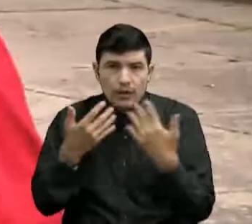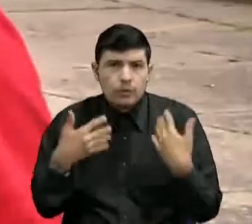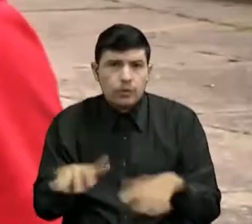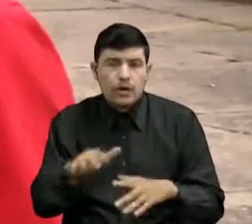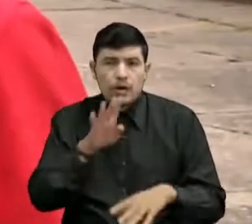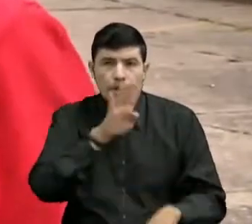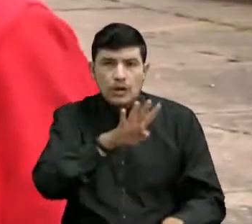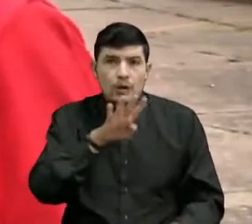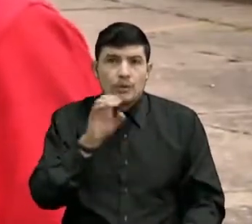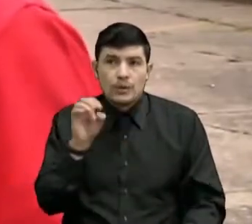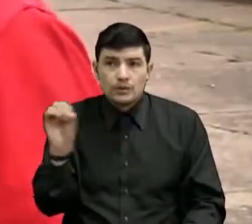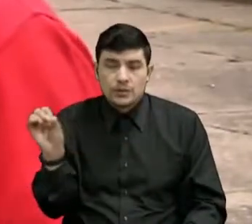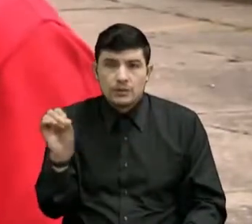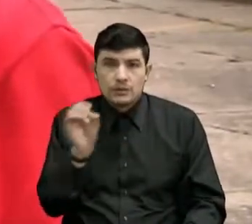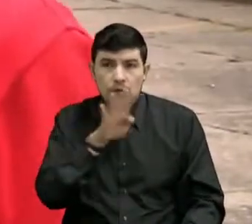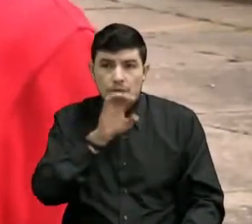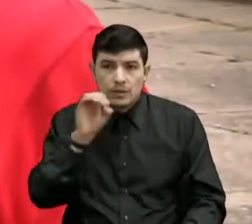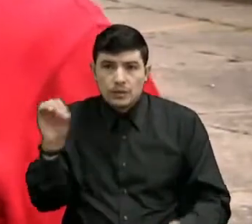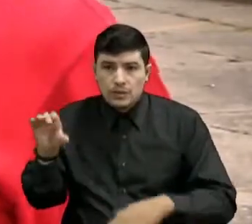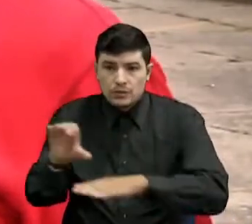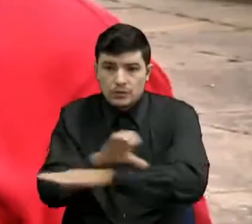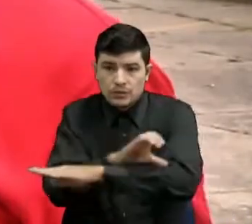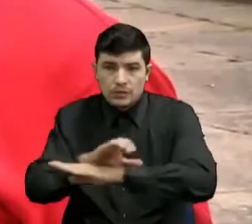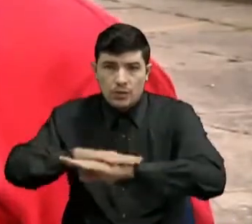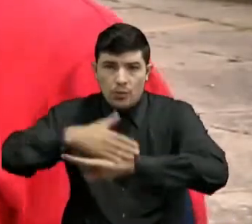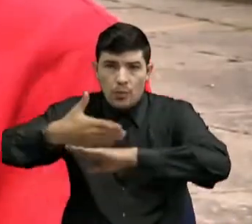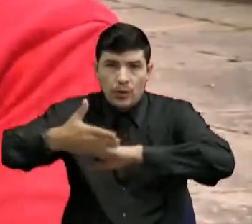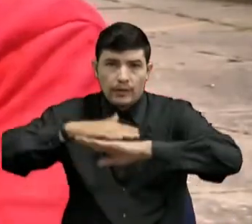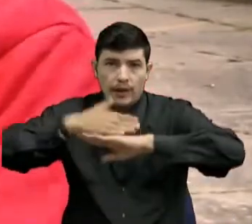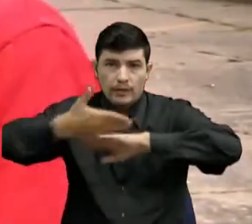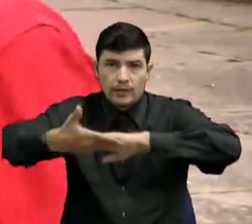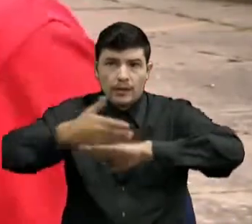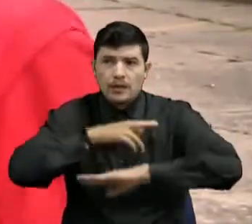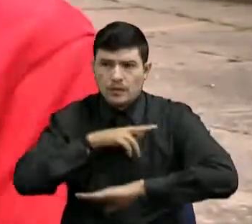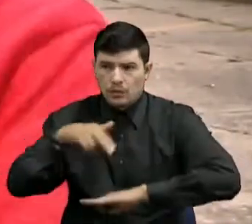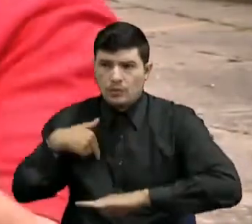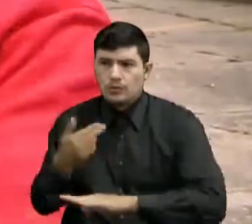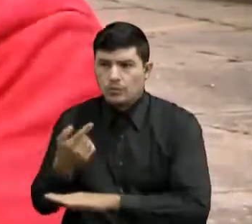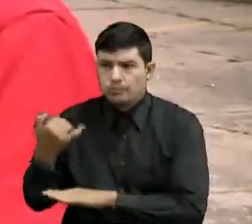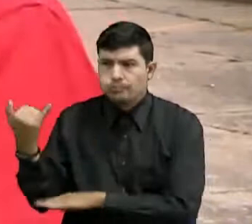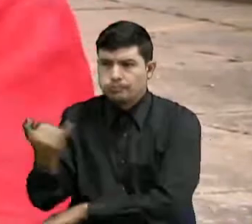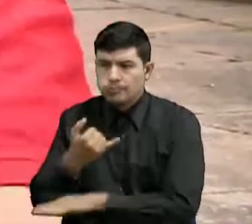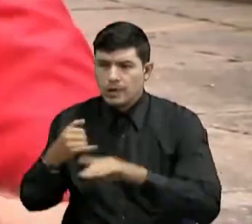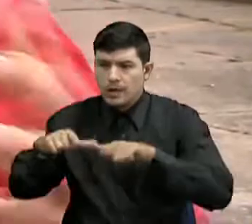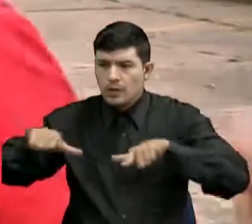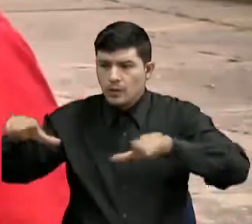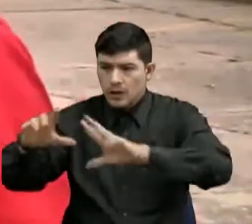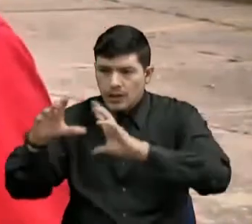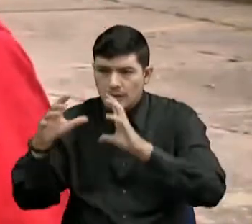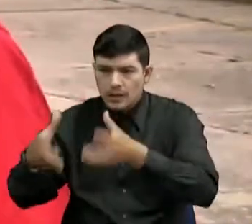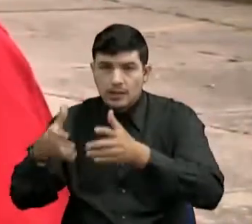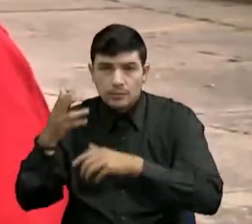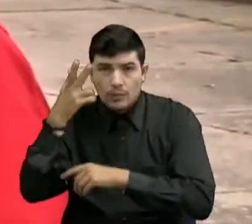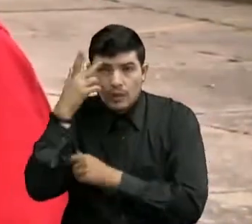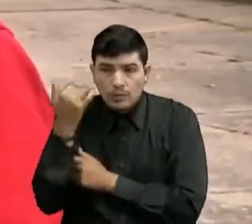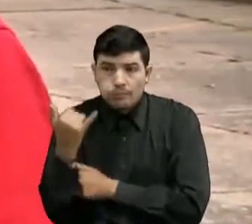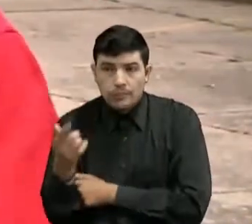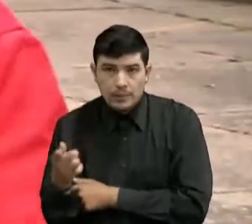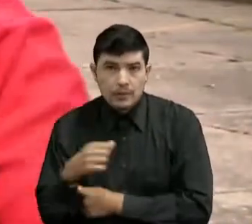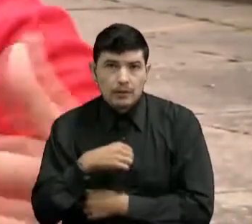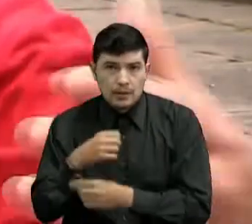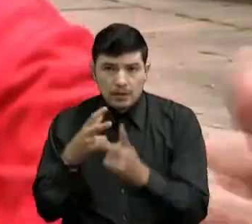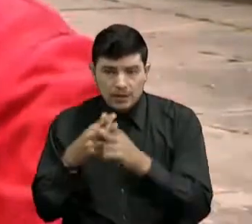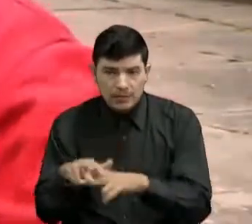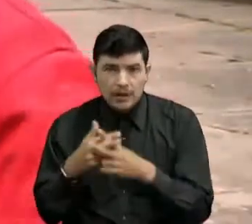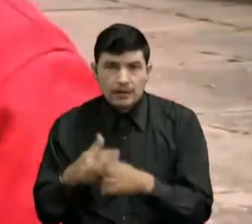400 computadores portátiles, los cuales vamos a montar aulas virtuales y todo eso, y tenemos entonces los elementos para hacerlo.